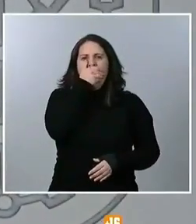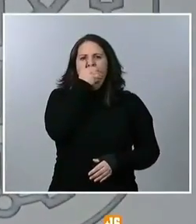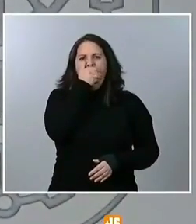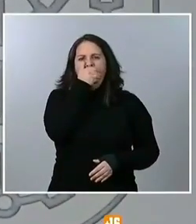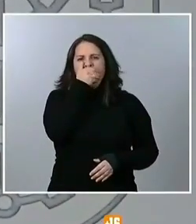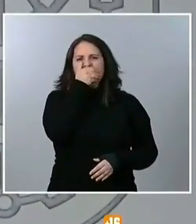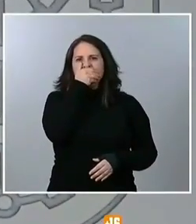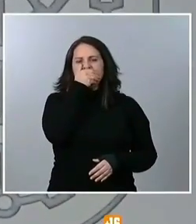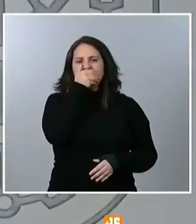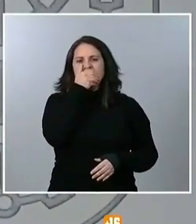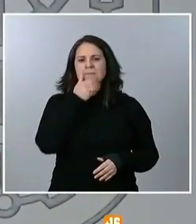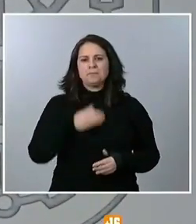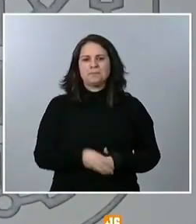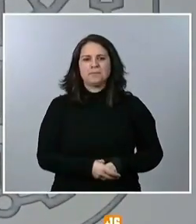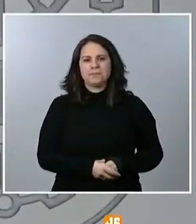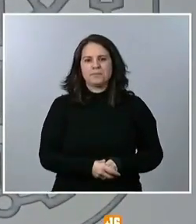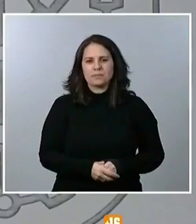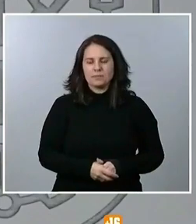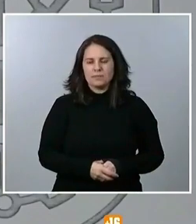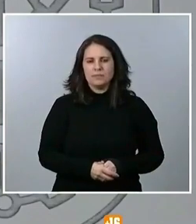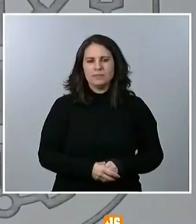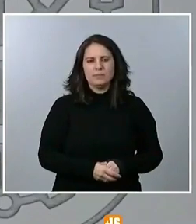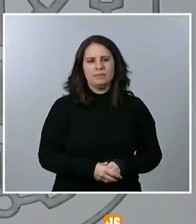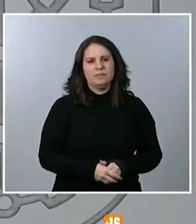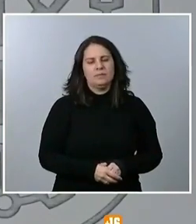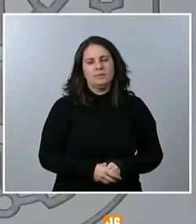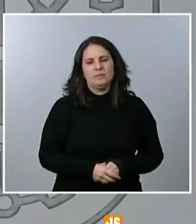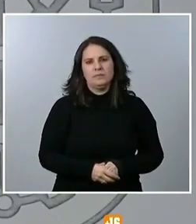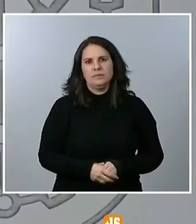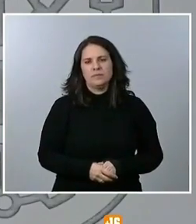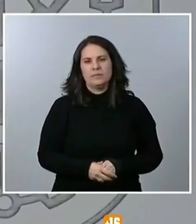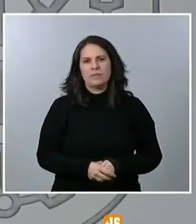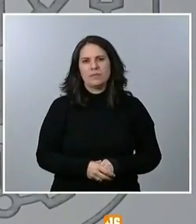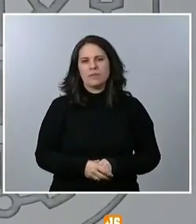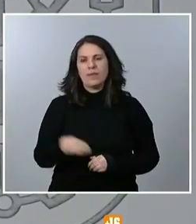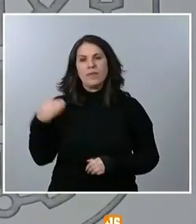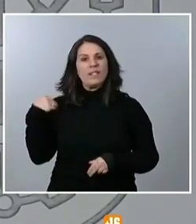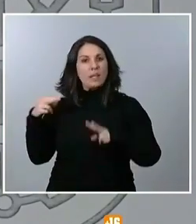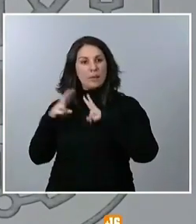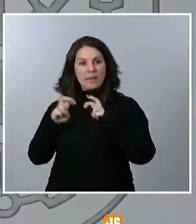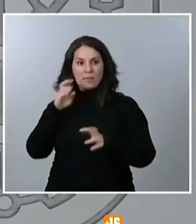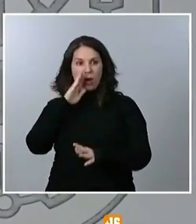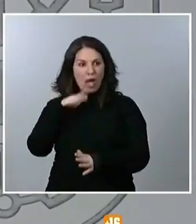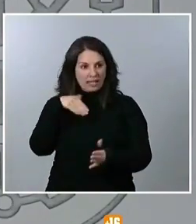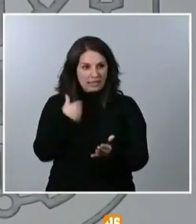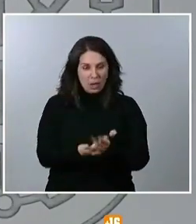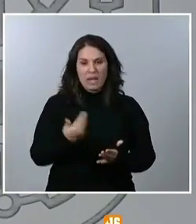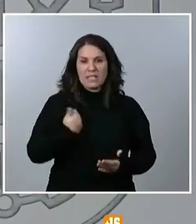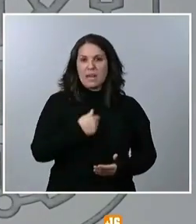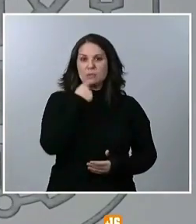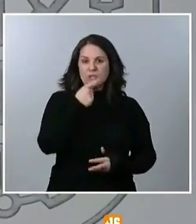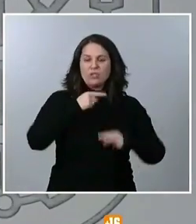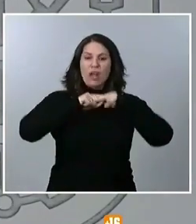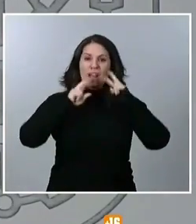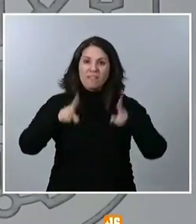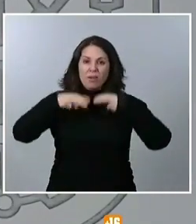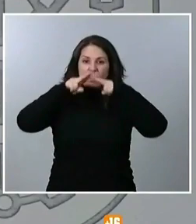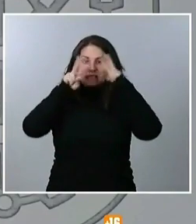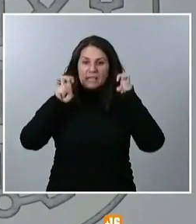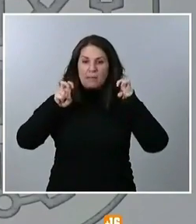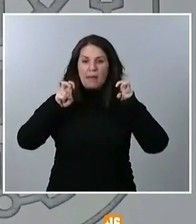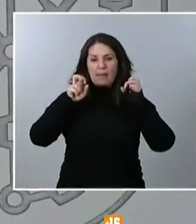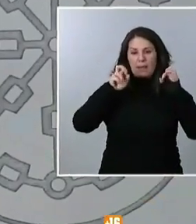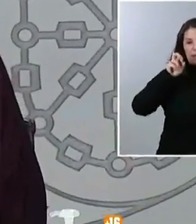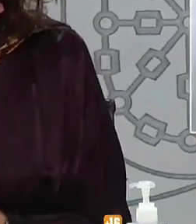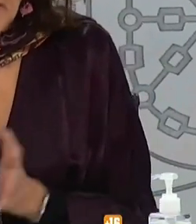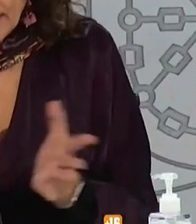nosotros hemos transmitido que las medidas que haya que abordar en materia de reforma laboral se tendrán que acompasar con el